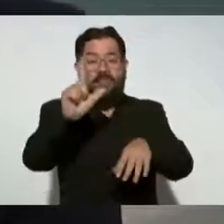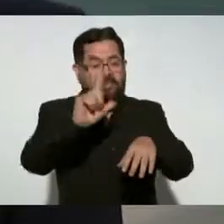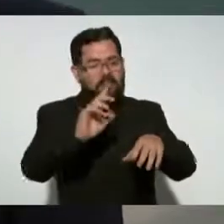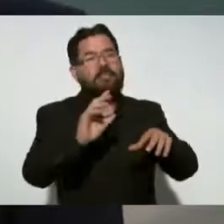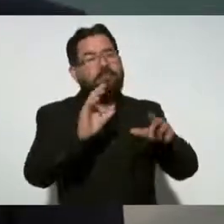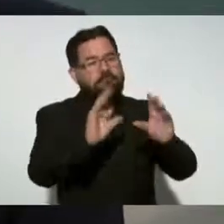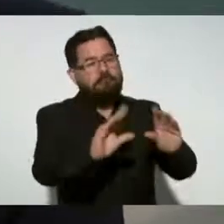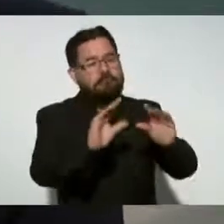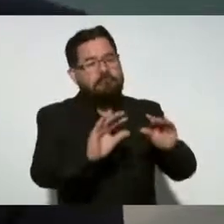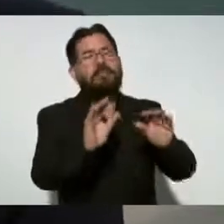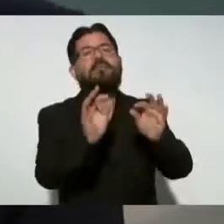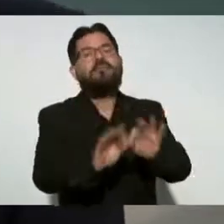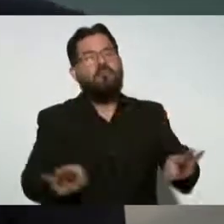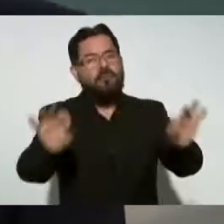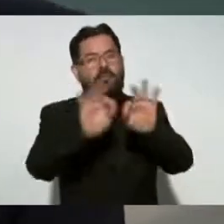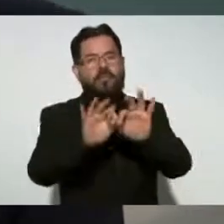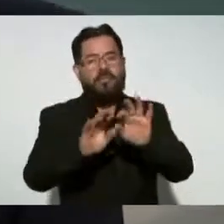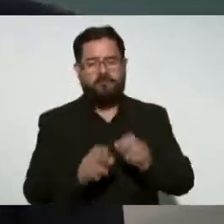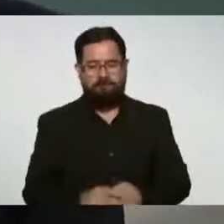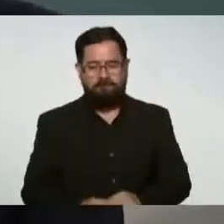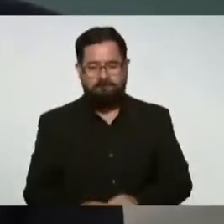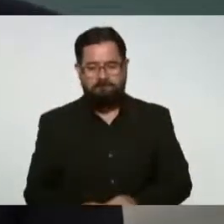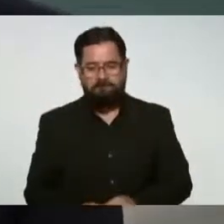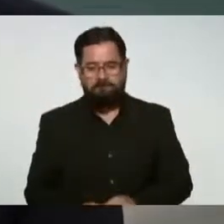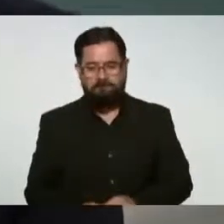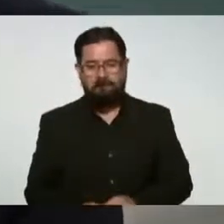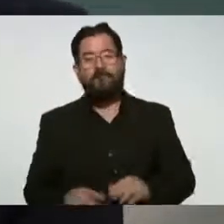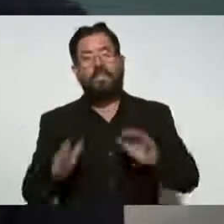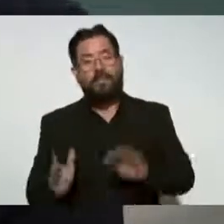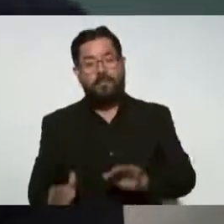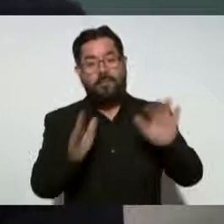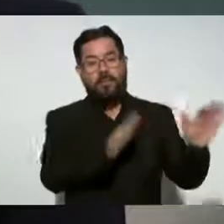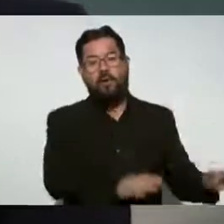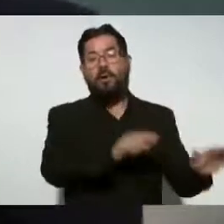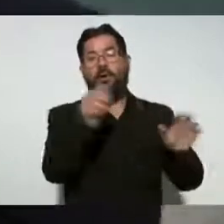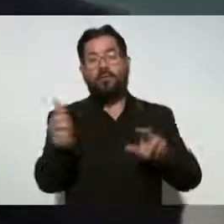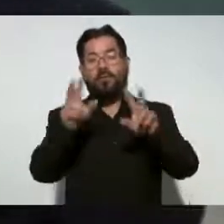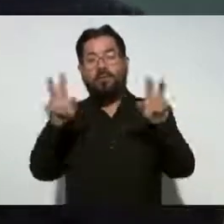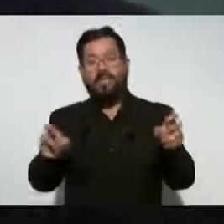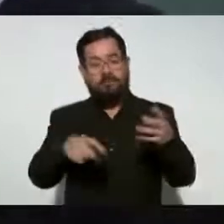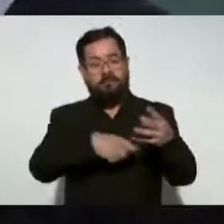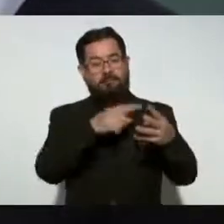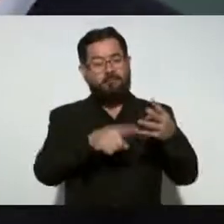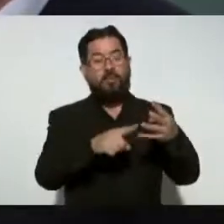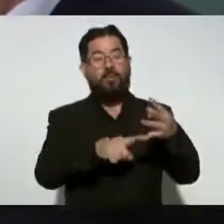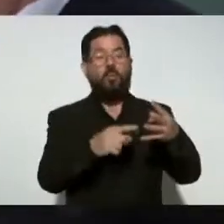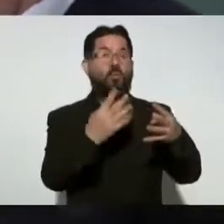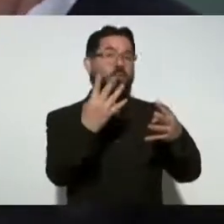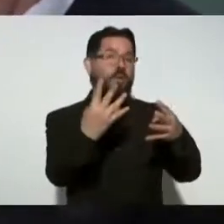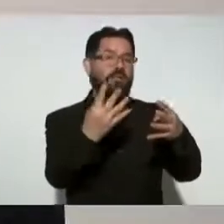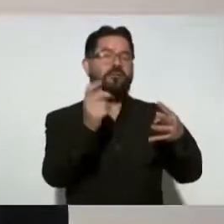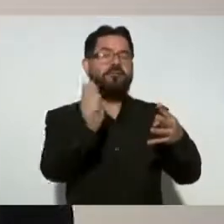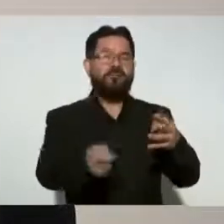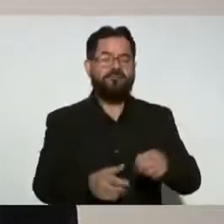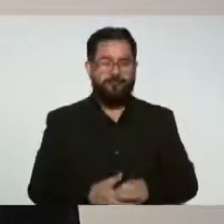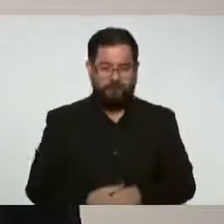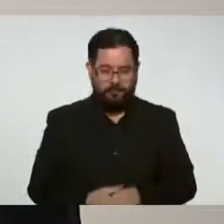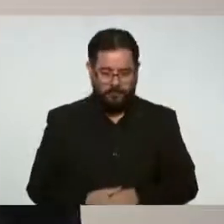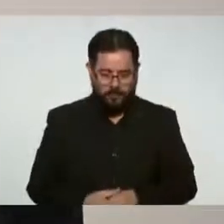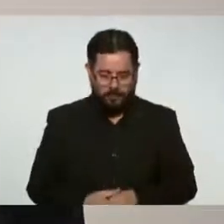que se debe de atender, que es el punto 4, es